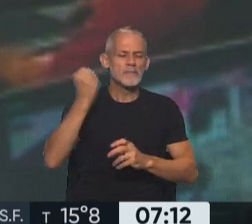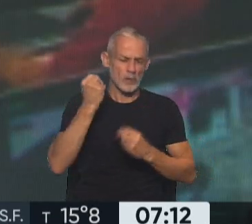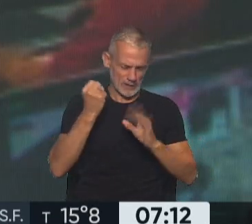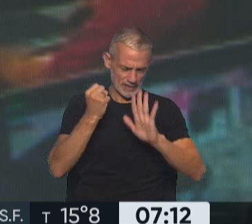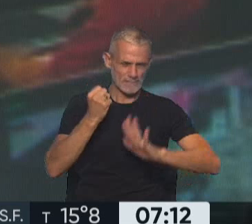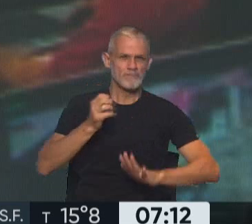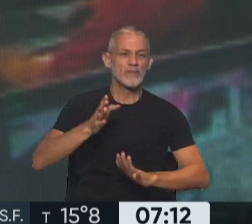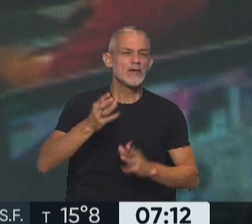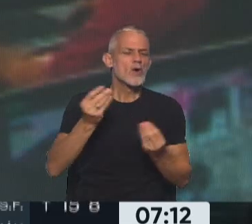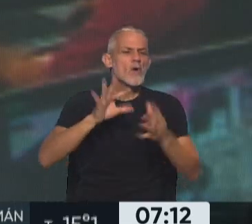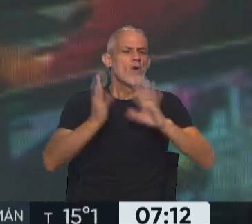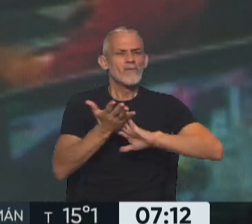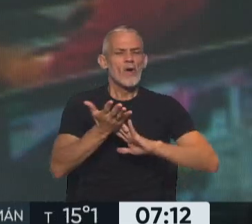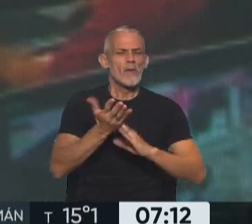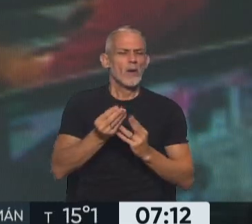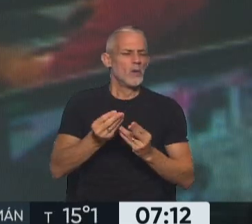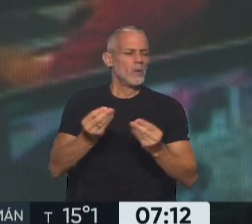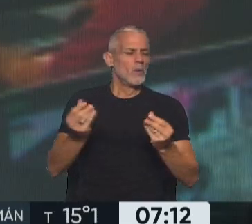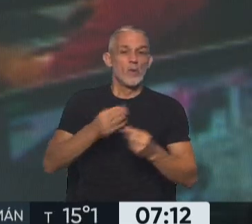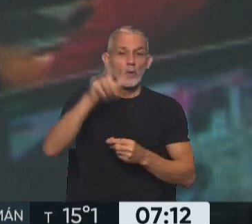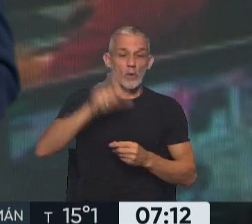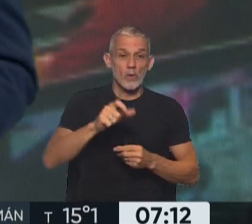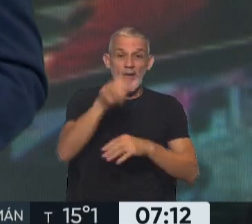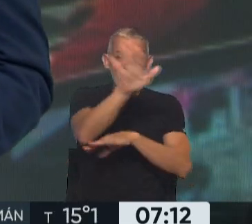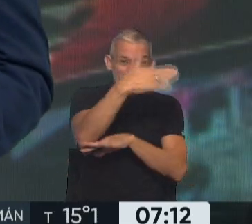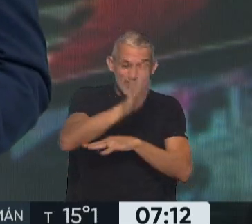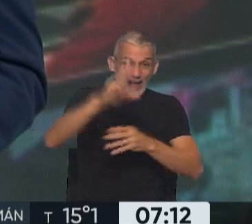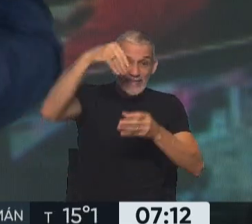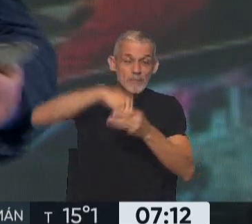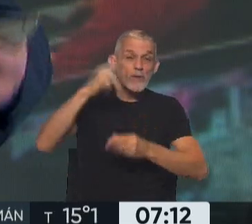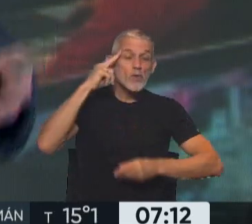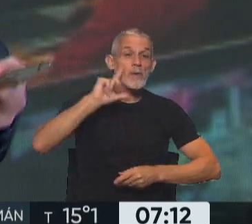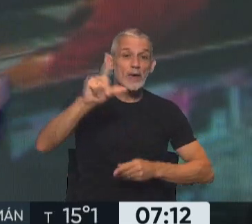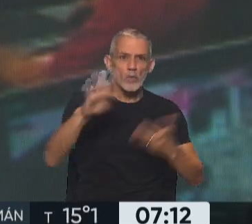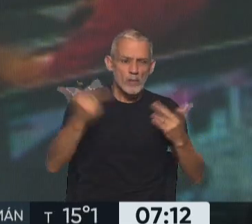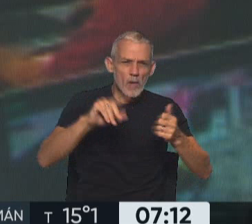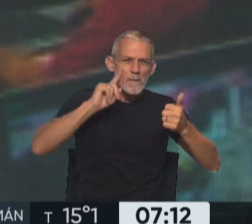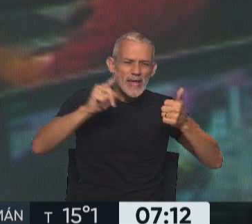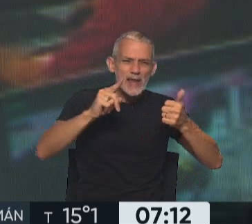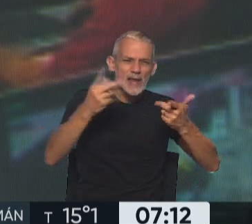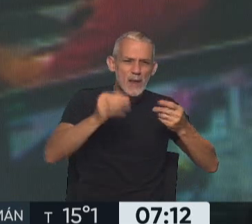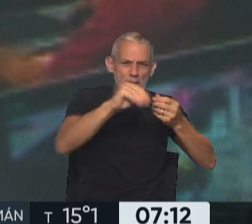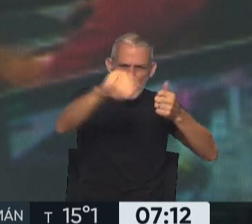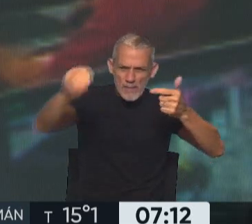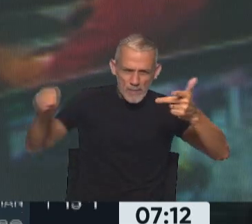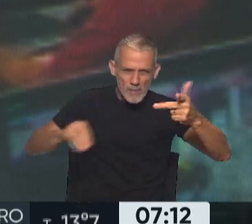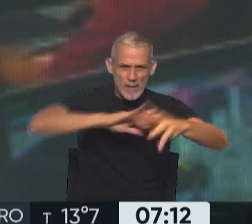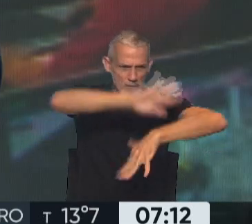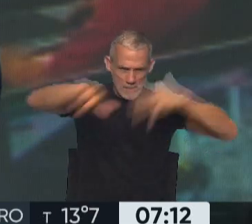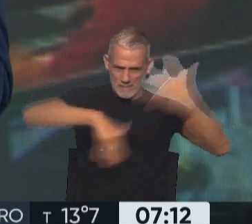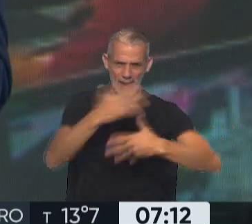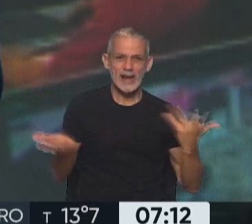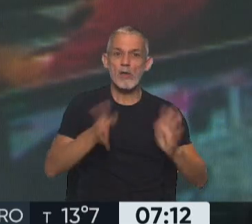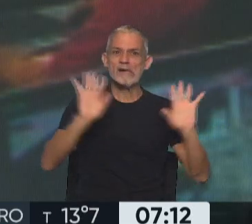todo esto. ¿De qué manera se disimula a un elefante en la 9 de julio? Poniendo 1.000 elefantes en la 9 de julio. Claro.